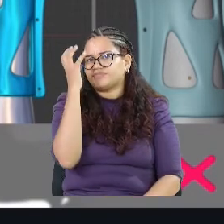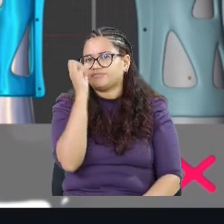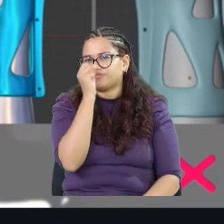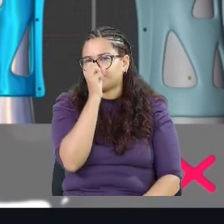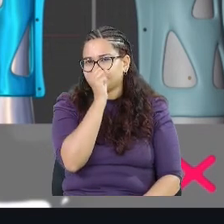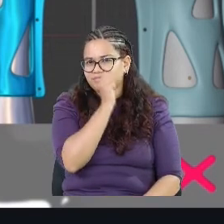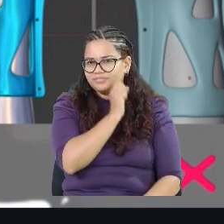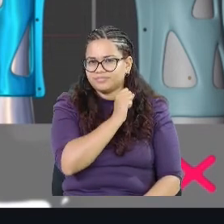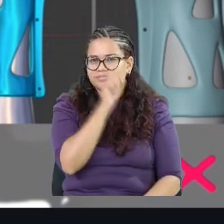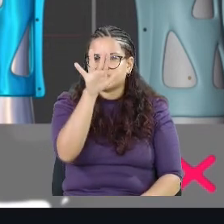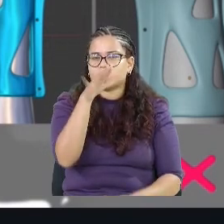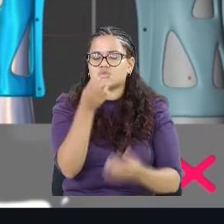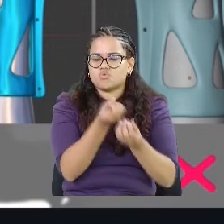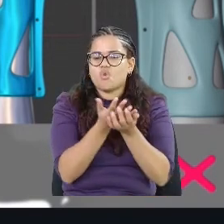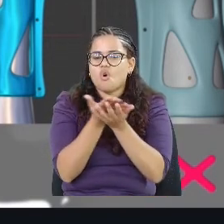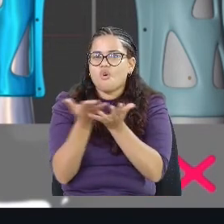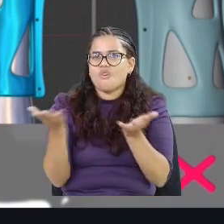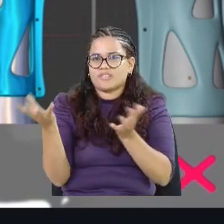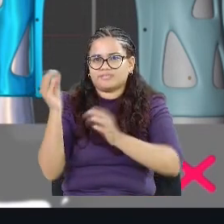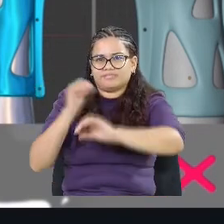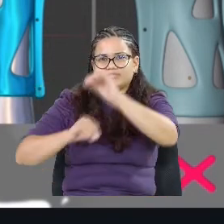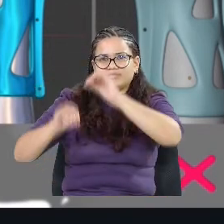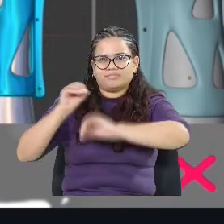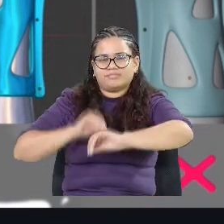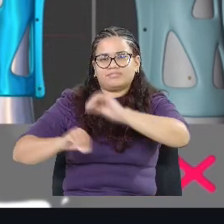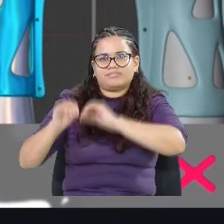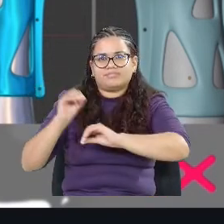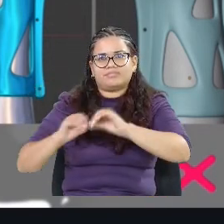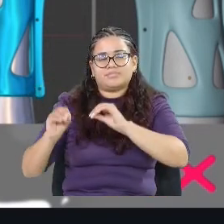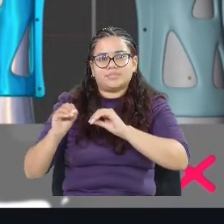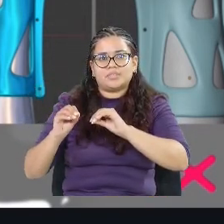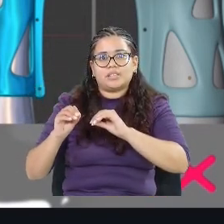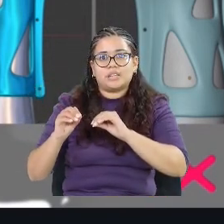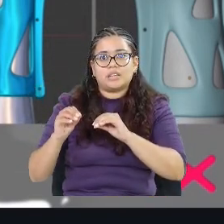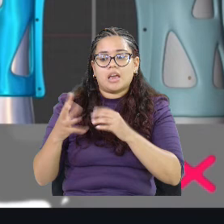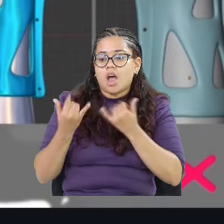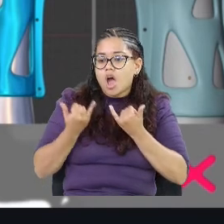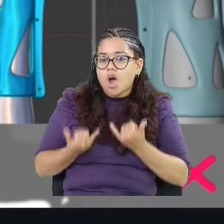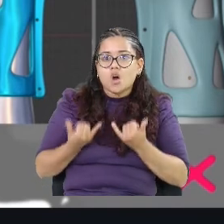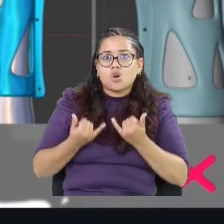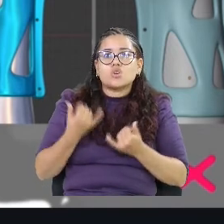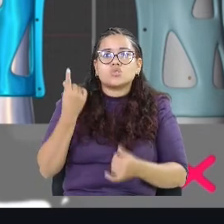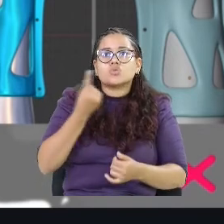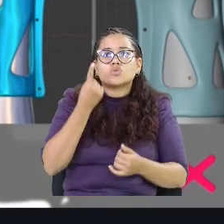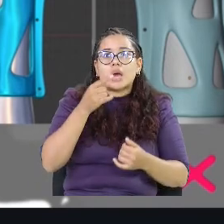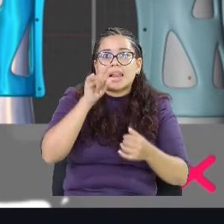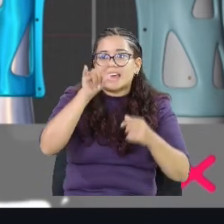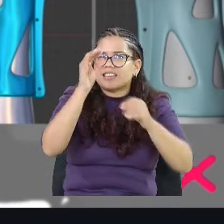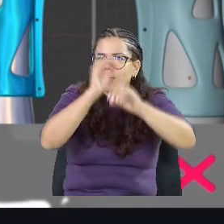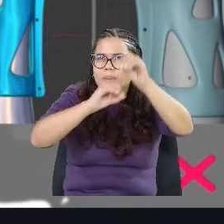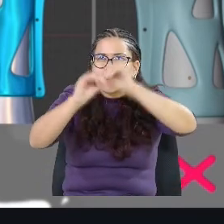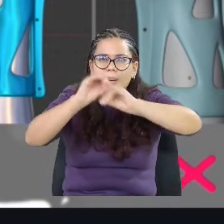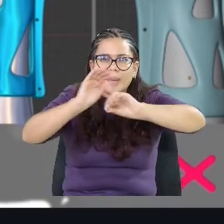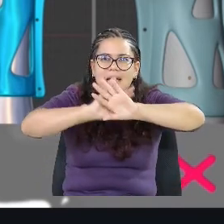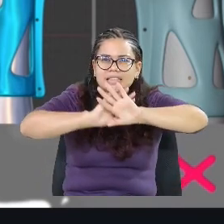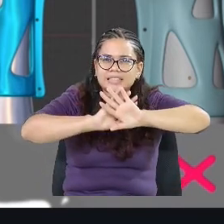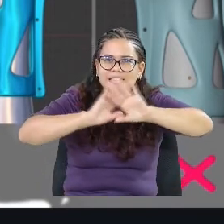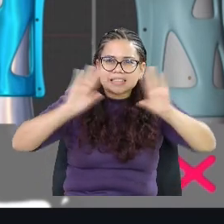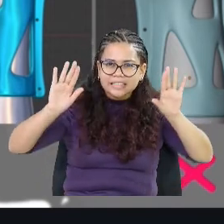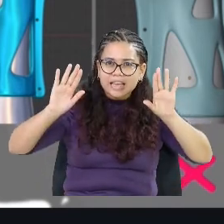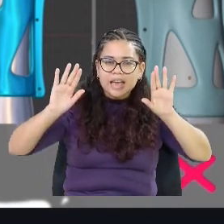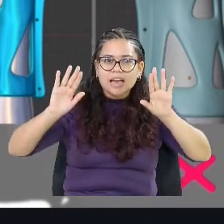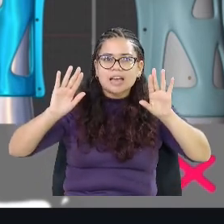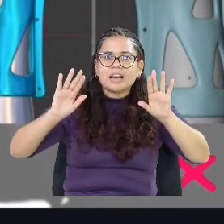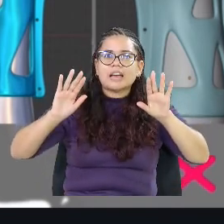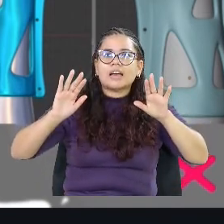todos esos elementos de diseño y que prácticamente hay que traer simplemente esa información antropomórfica del paciente